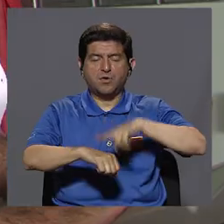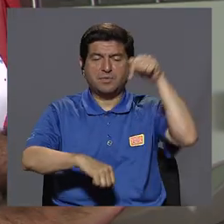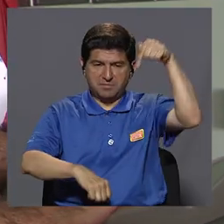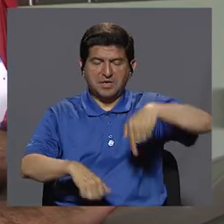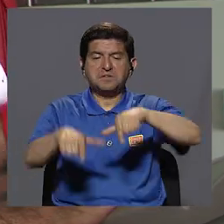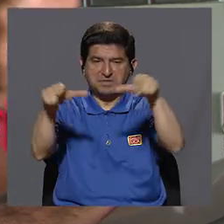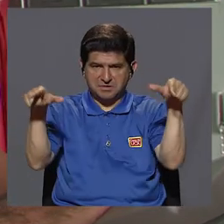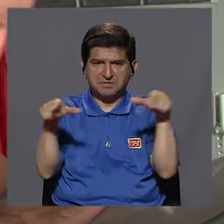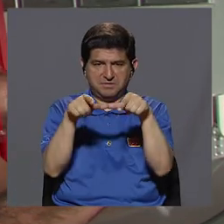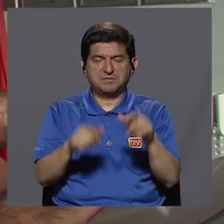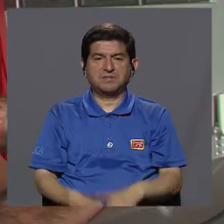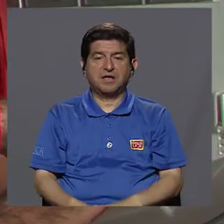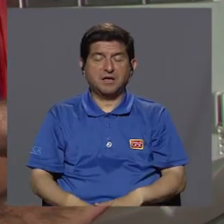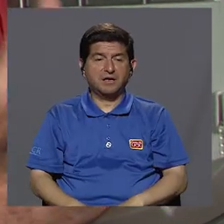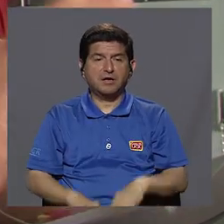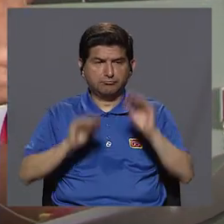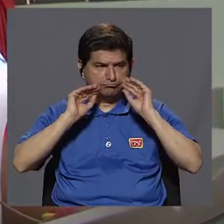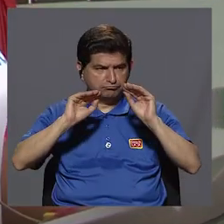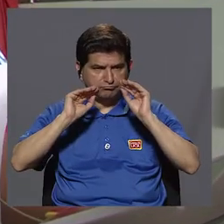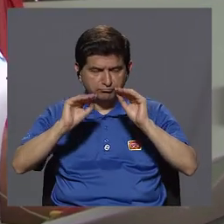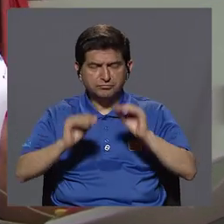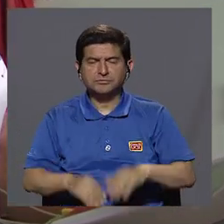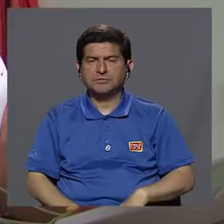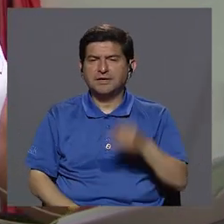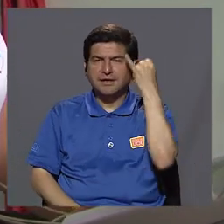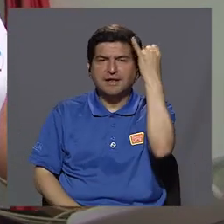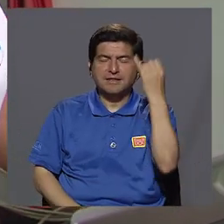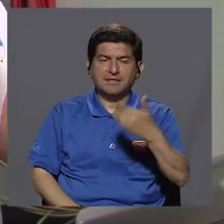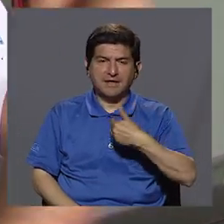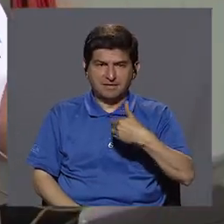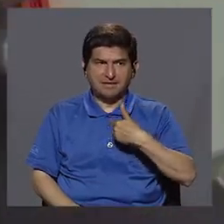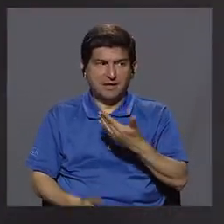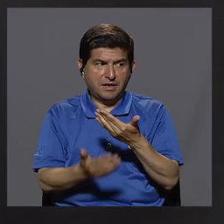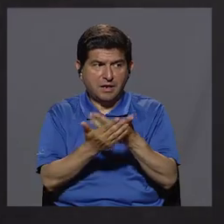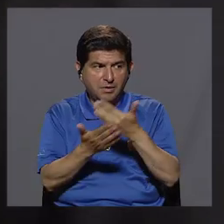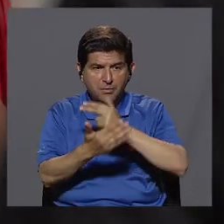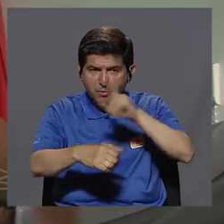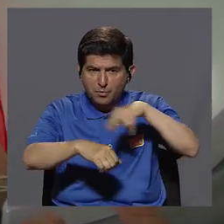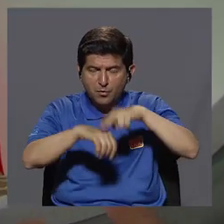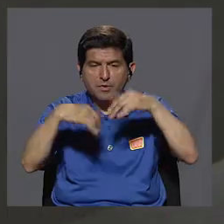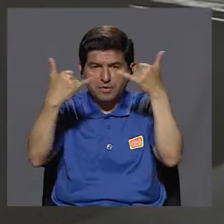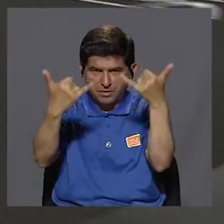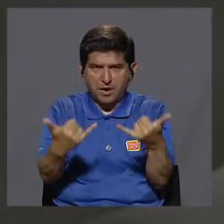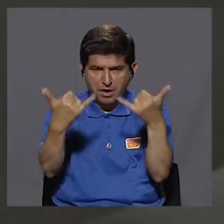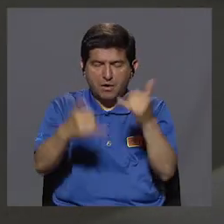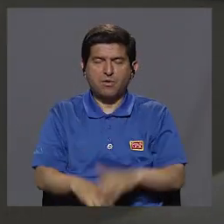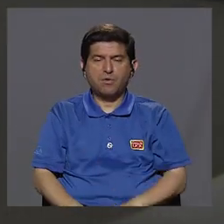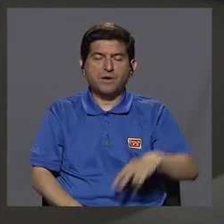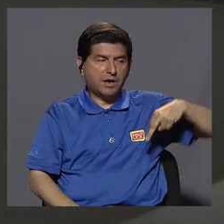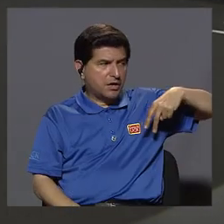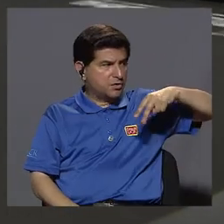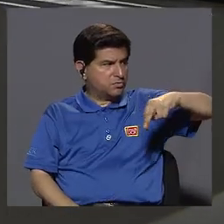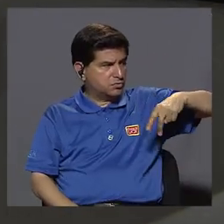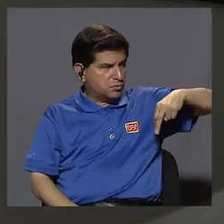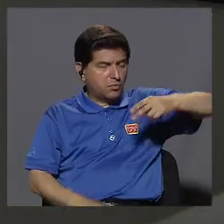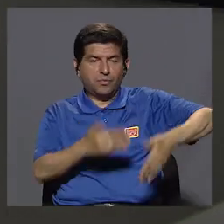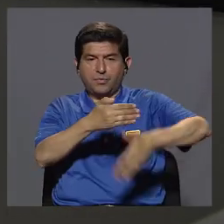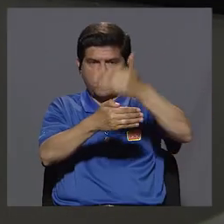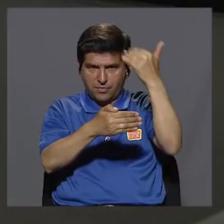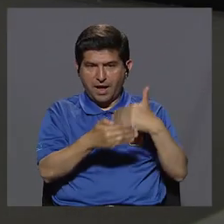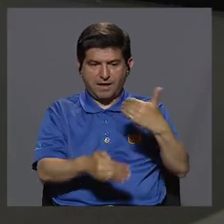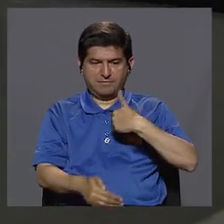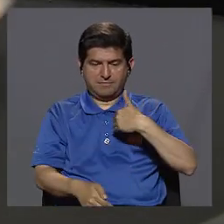hacemos en este espacio le damos instrucciones bueno nosotros contamos con la prueba convencional ahorita que es la banda sin fin antes de eventualmente